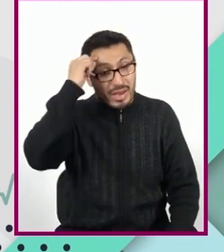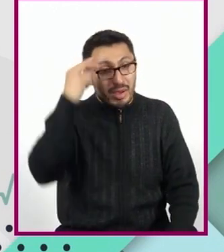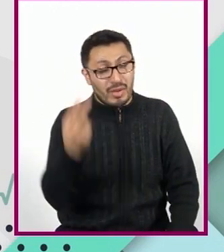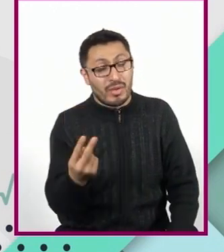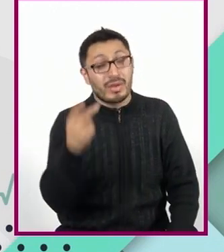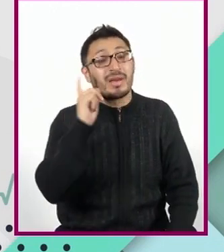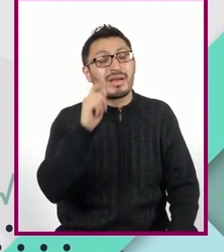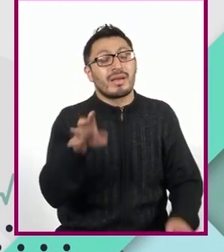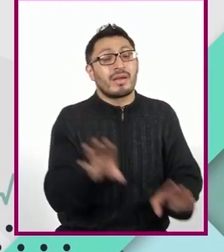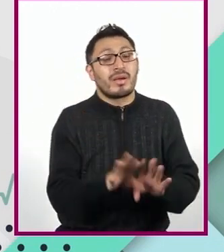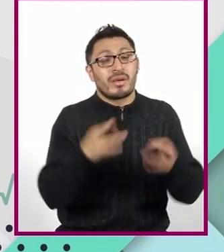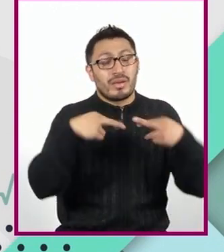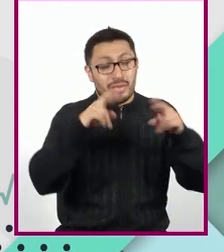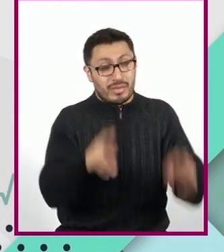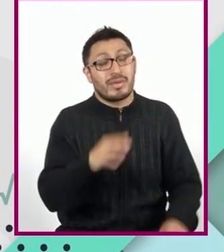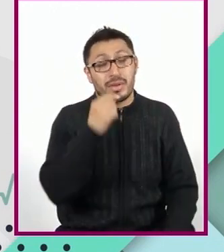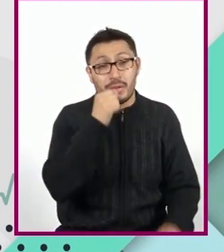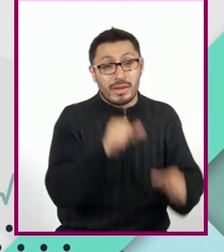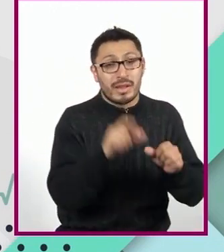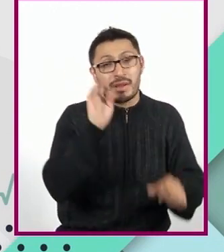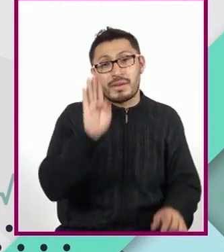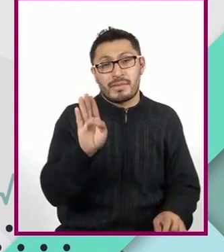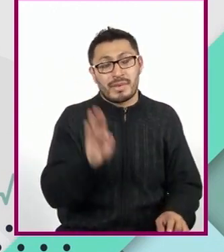cual representaremos con la letra B.